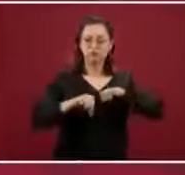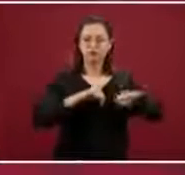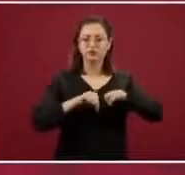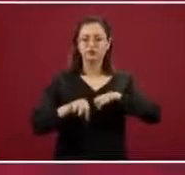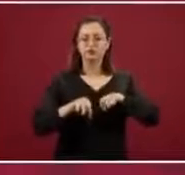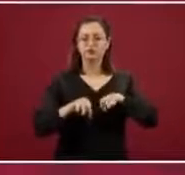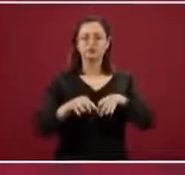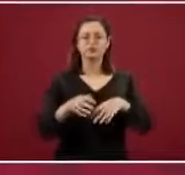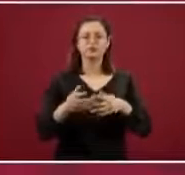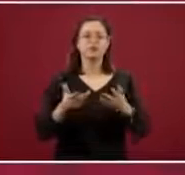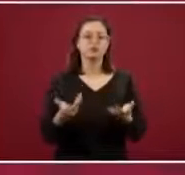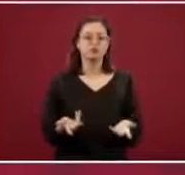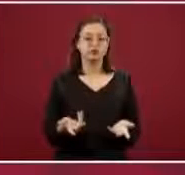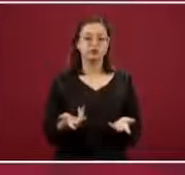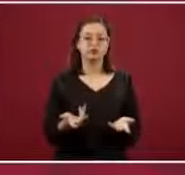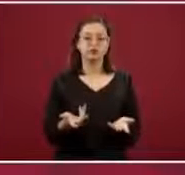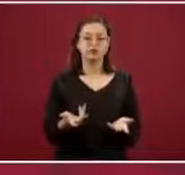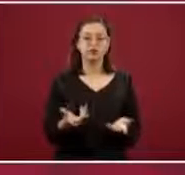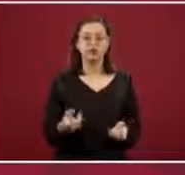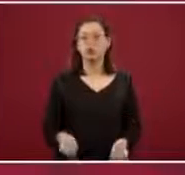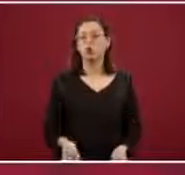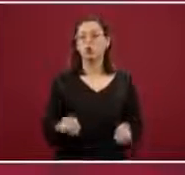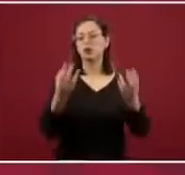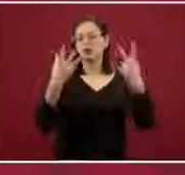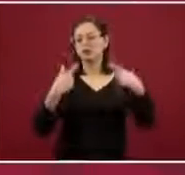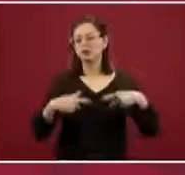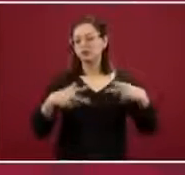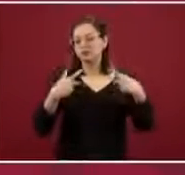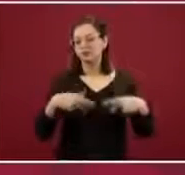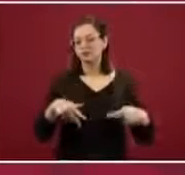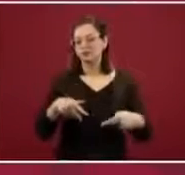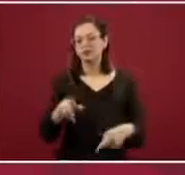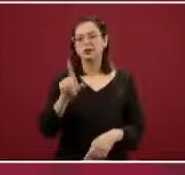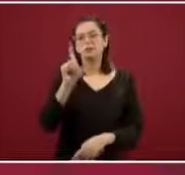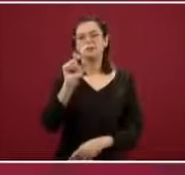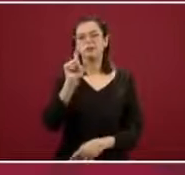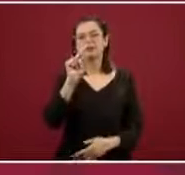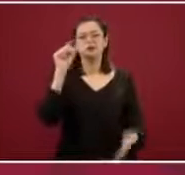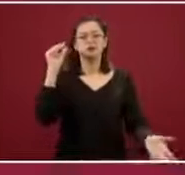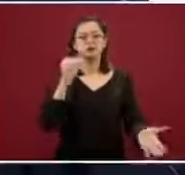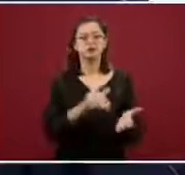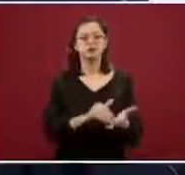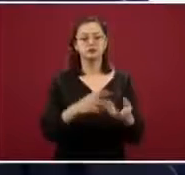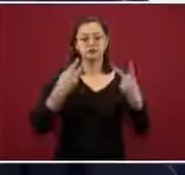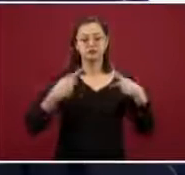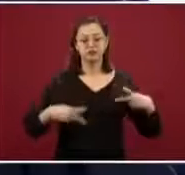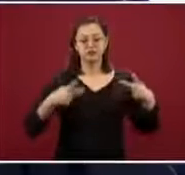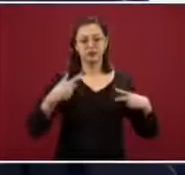hasta ahora a 20,000 sembradores.